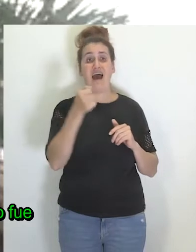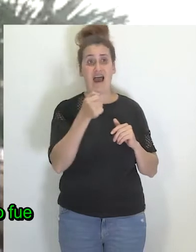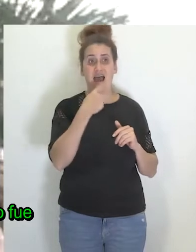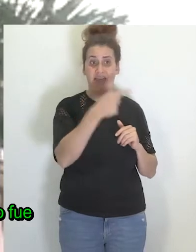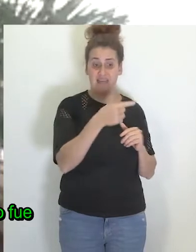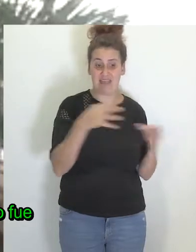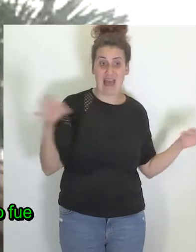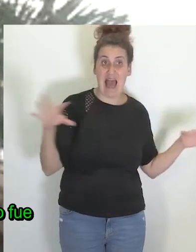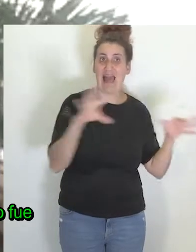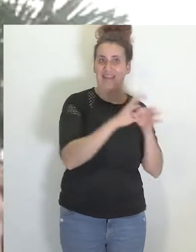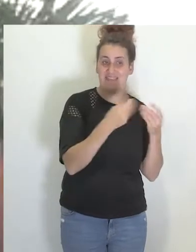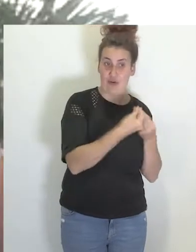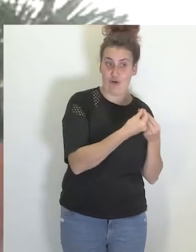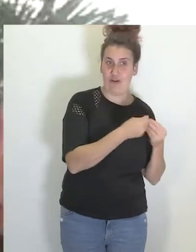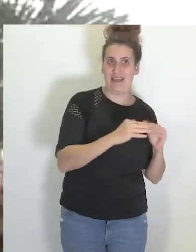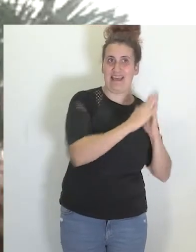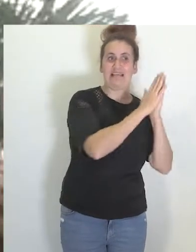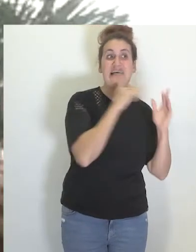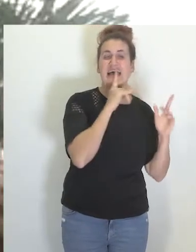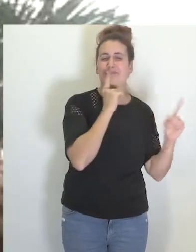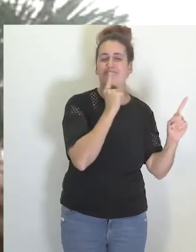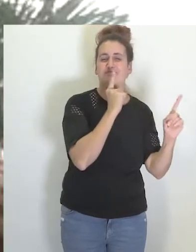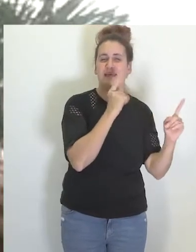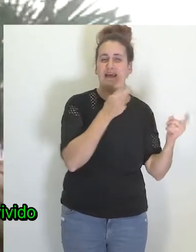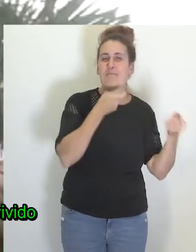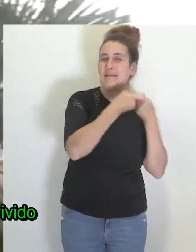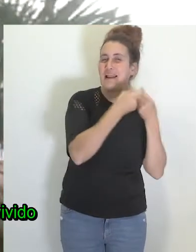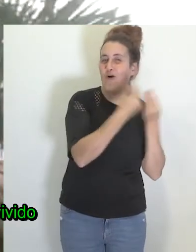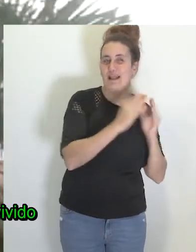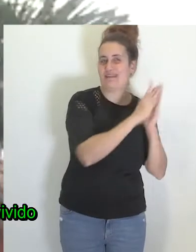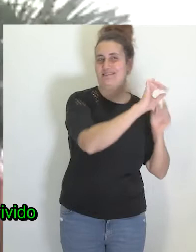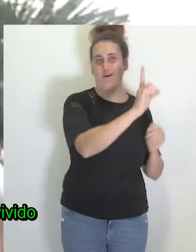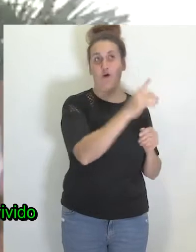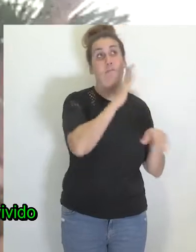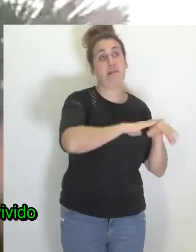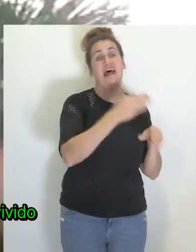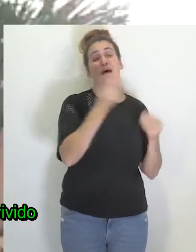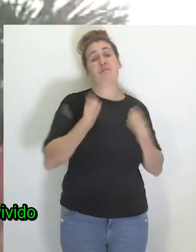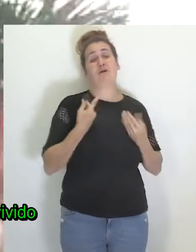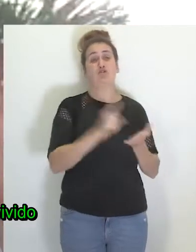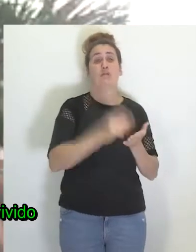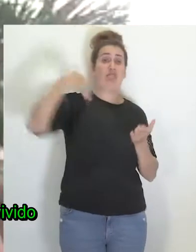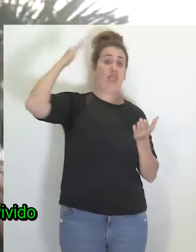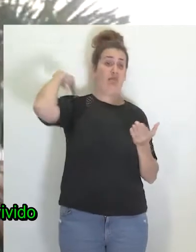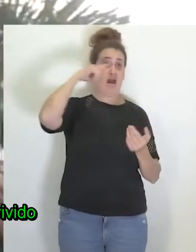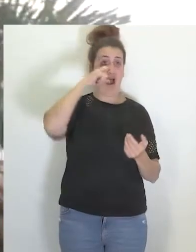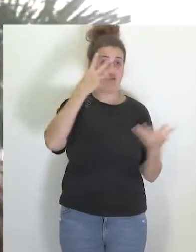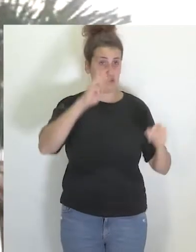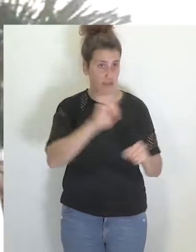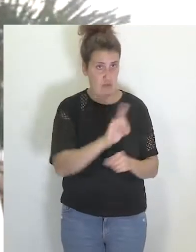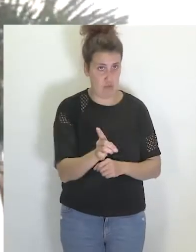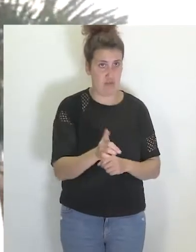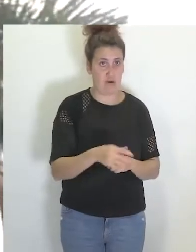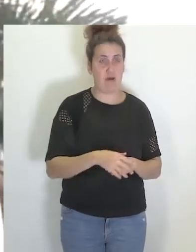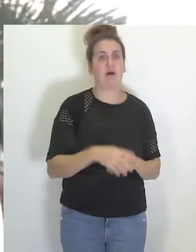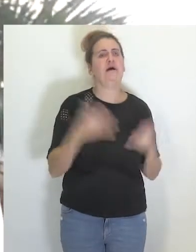que hizo fue una alianza con Iglesia y no pelearse con Iglesia, ¿verdad? Para no vivir lo que ya habían vivido en los años 80.